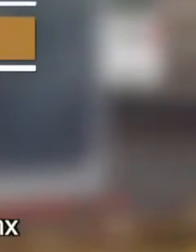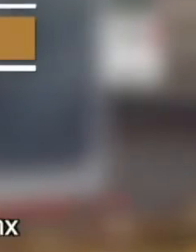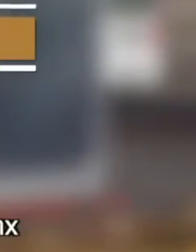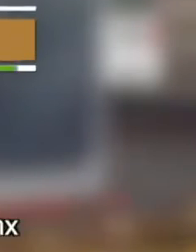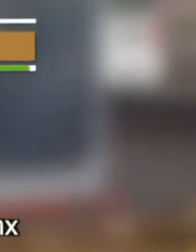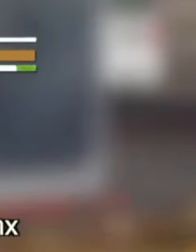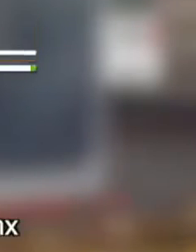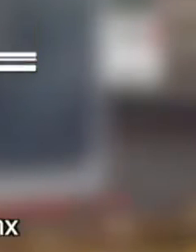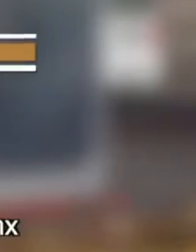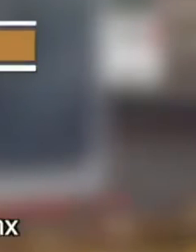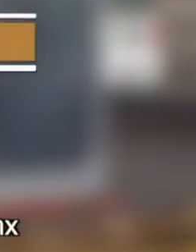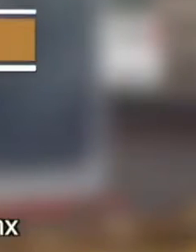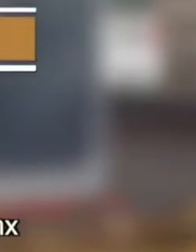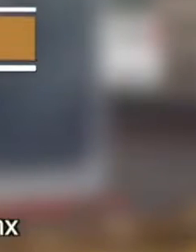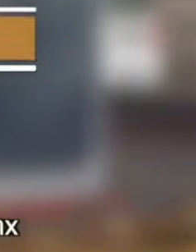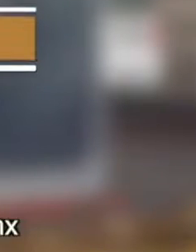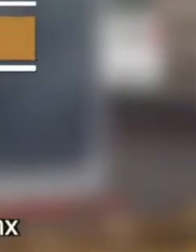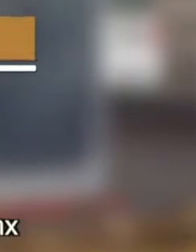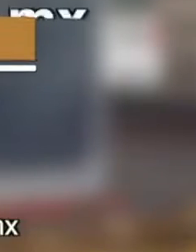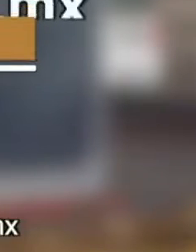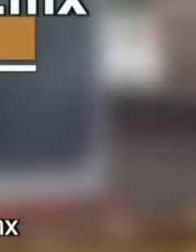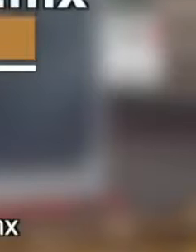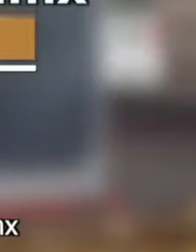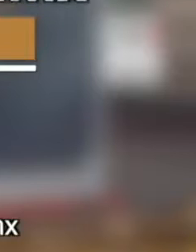el correo electrónico